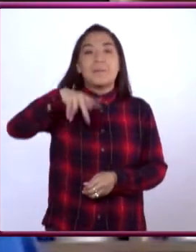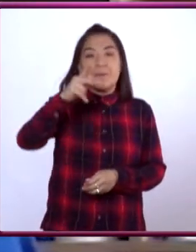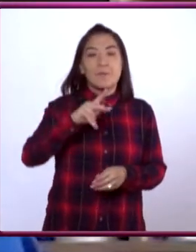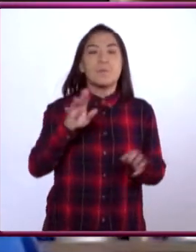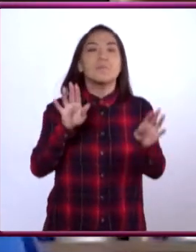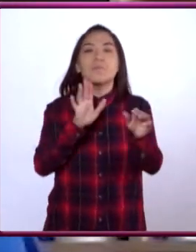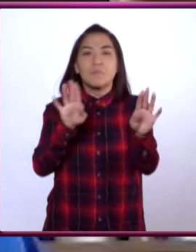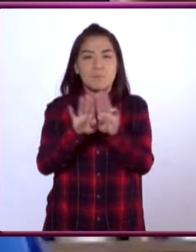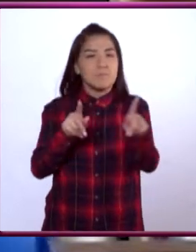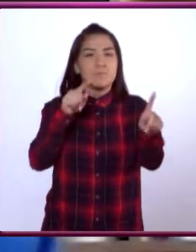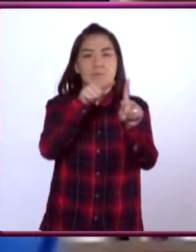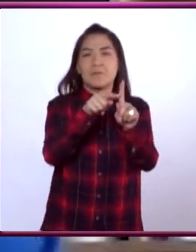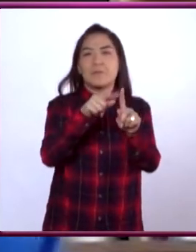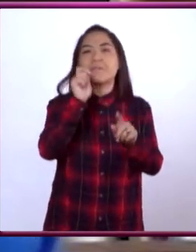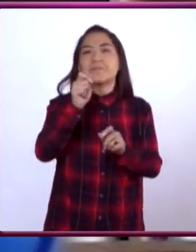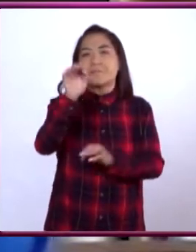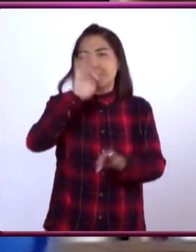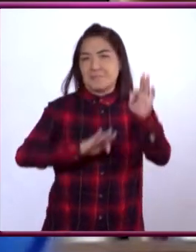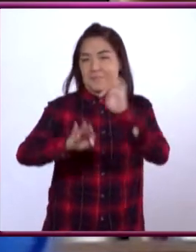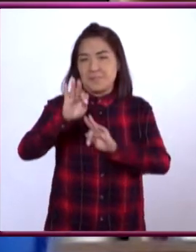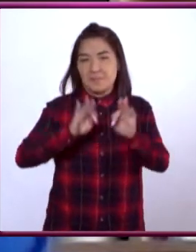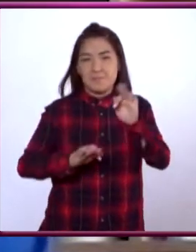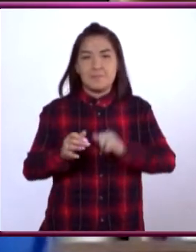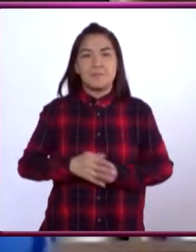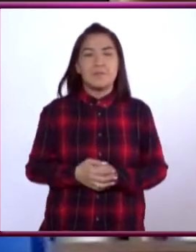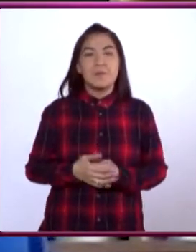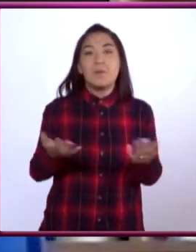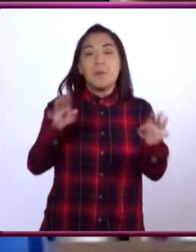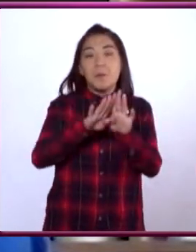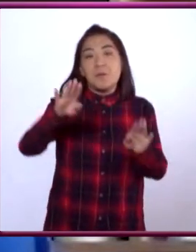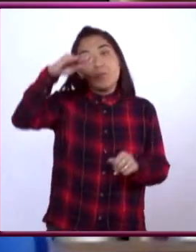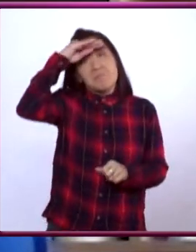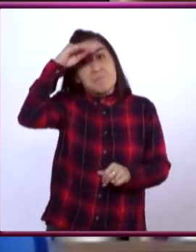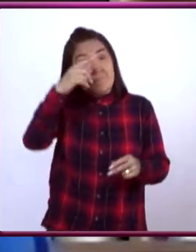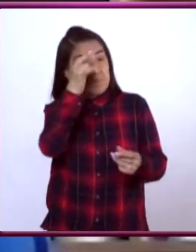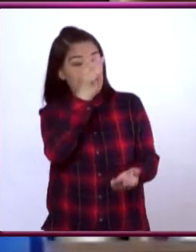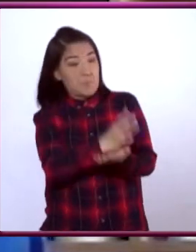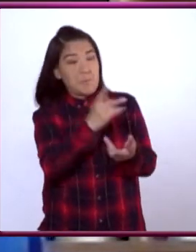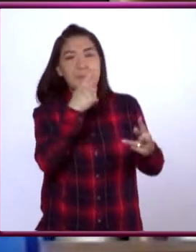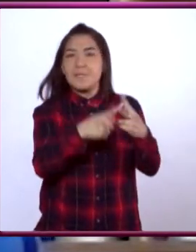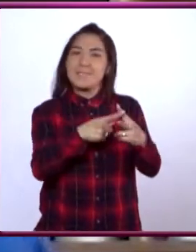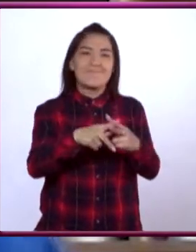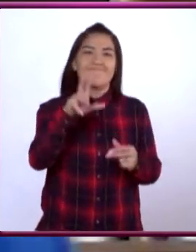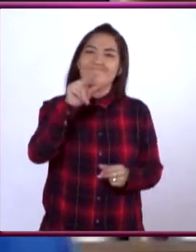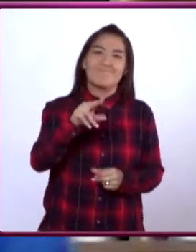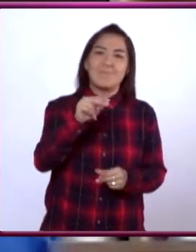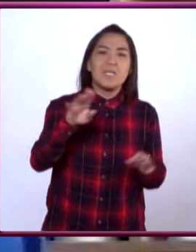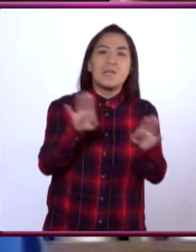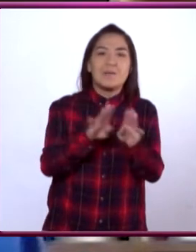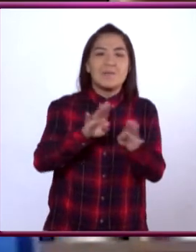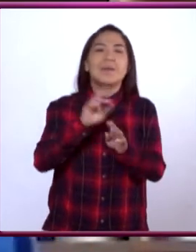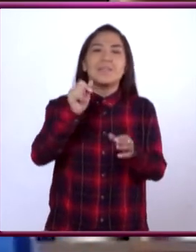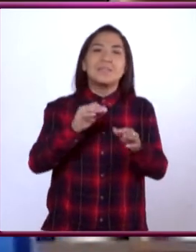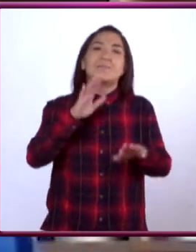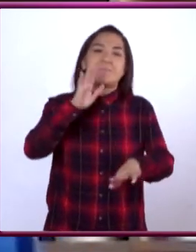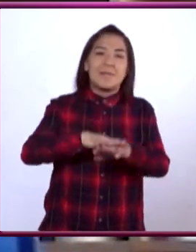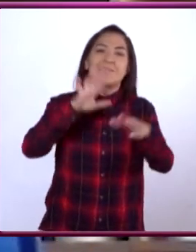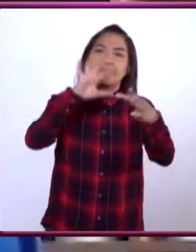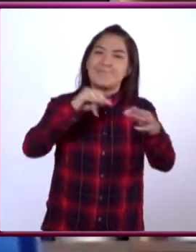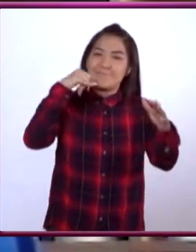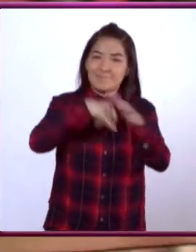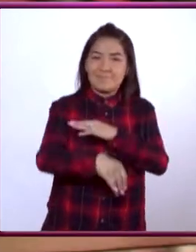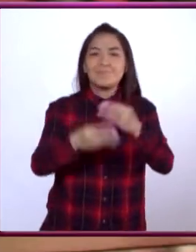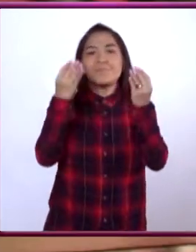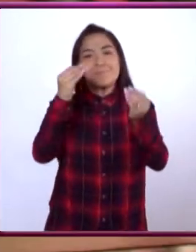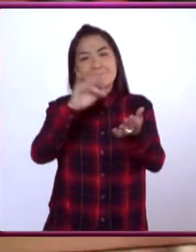una herramienta, pero como digo, son modelos que al final son físicos. Si solo los pensamos como matemáticas, a lo mejor nunca se hubieran llegado a